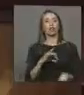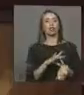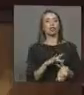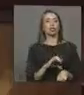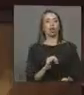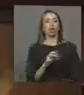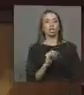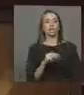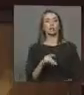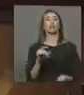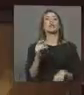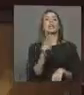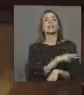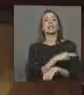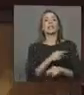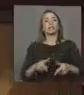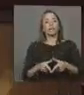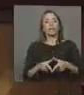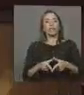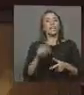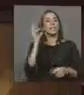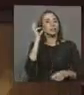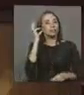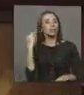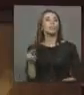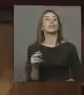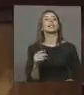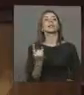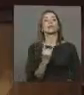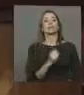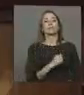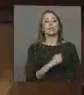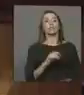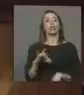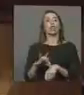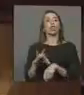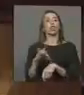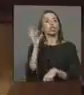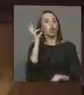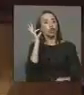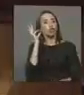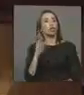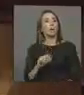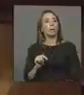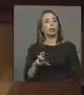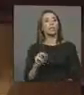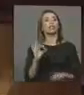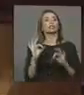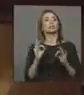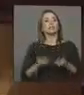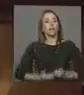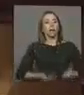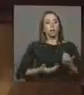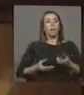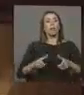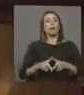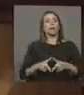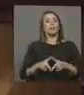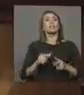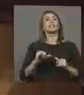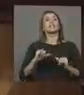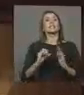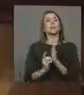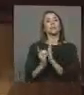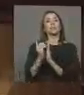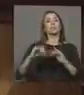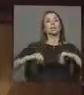Uyarzún, jefe de ginecología de la Universidad Católica, doctora Adela Montero, especialista en gineco-obstetricia y desarrollo del